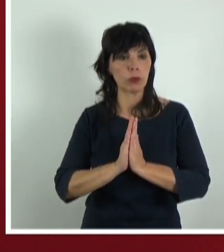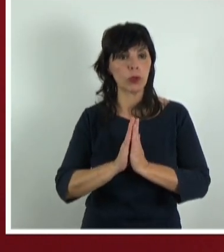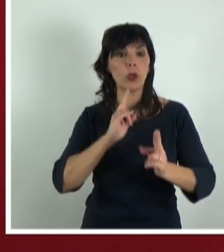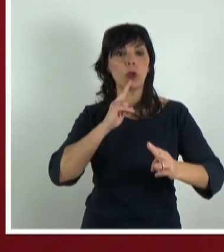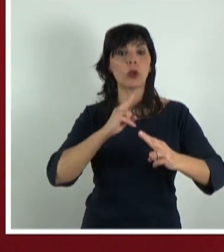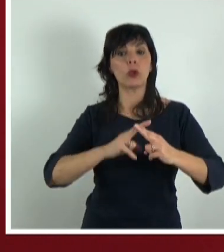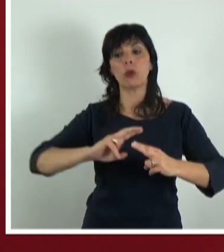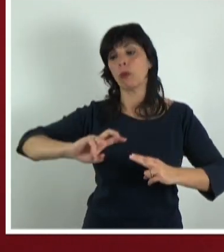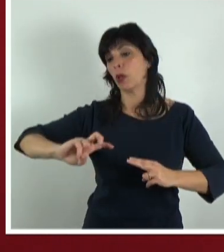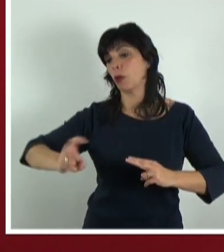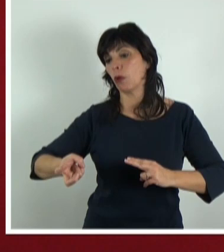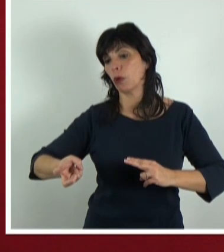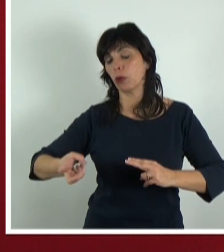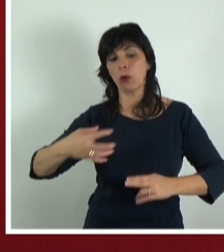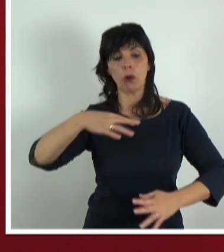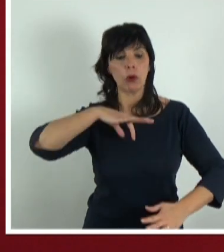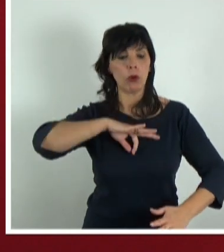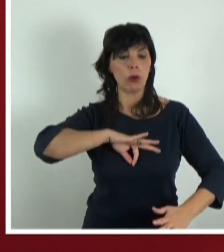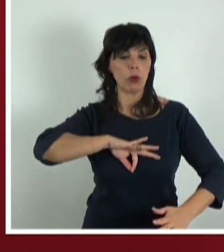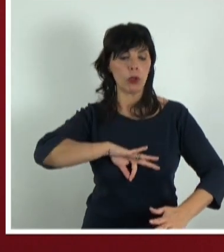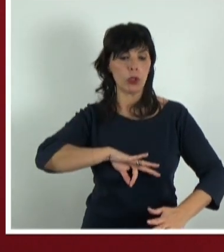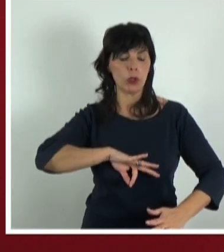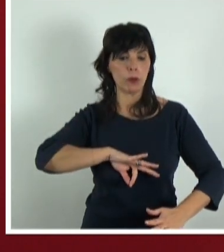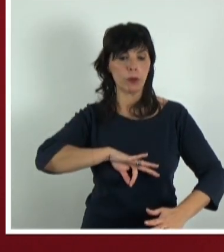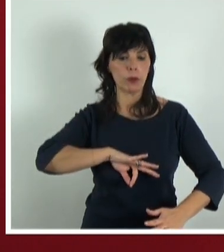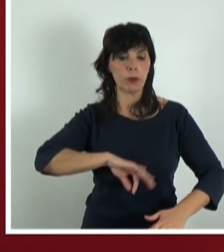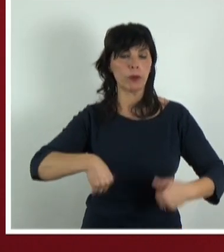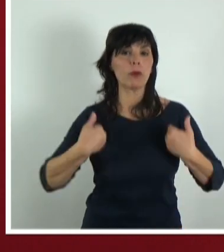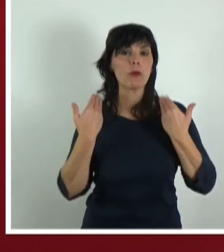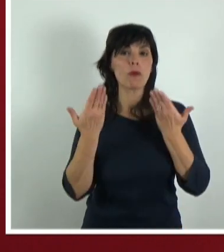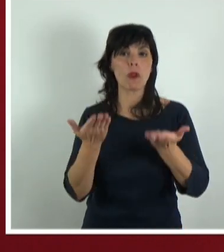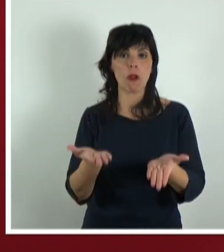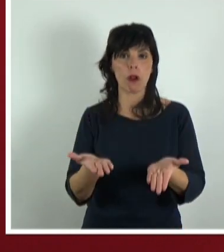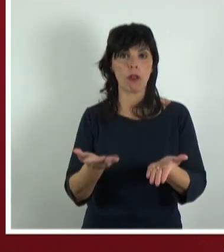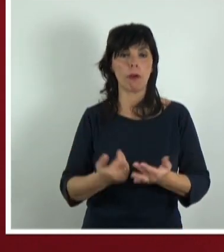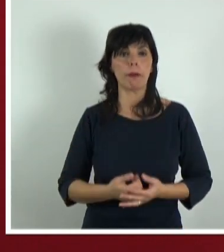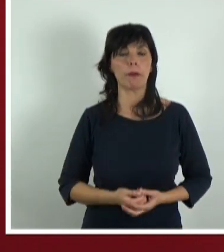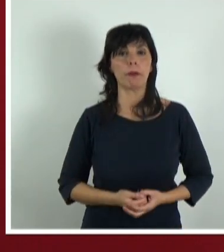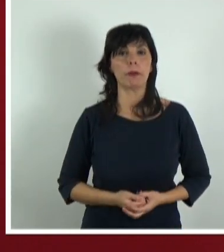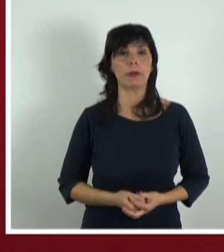llamado el Espíritu de la gracia.